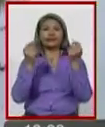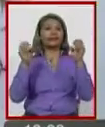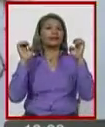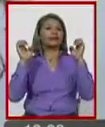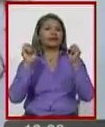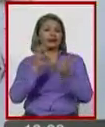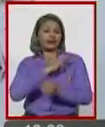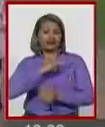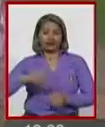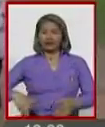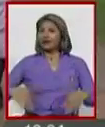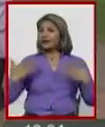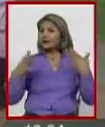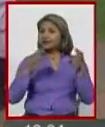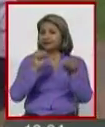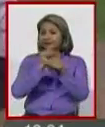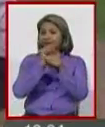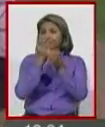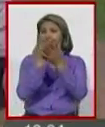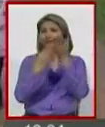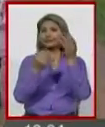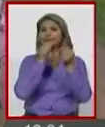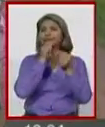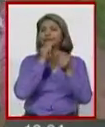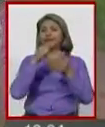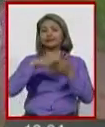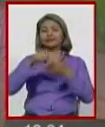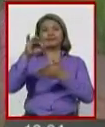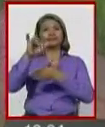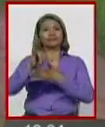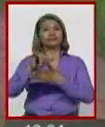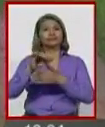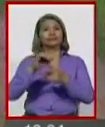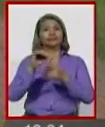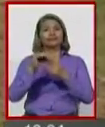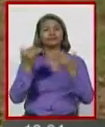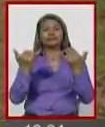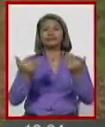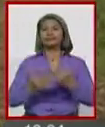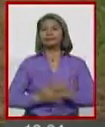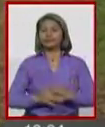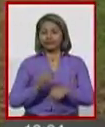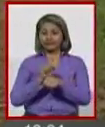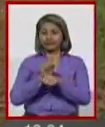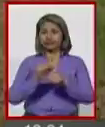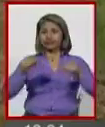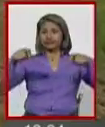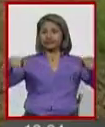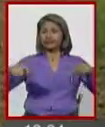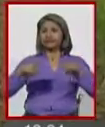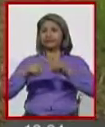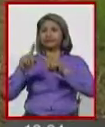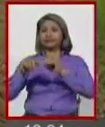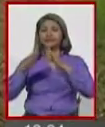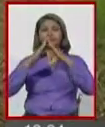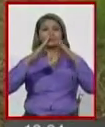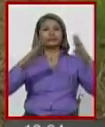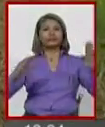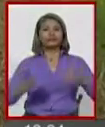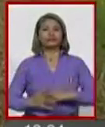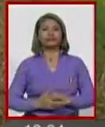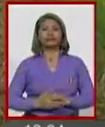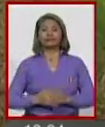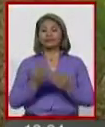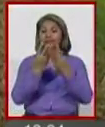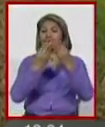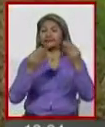de Emergencias Municipal realizarán el trabajo de desagüe. En la Villa Primero de Mayo hoy realizaron el trabajo en una cancha y en varios domicilios.